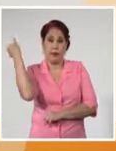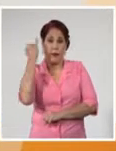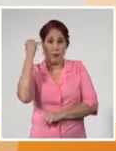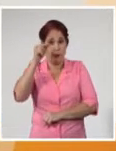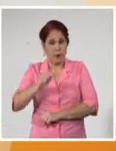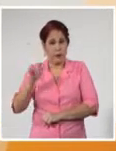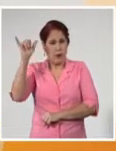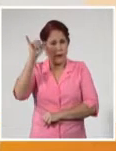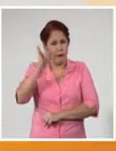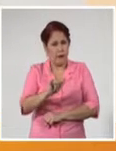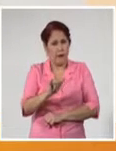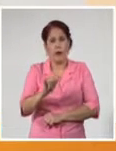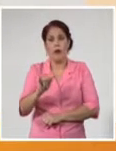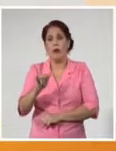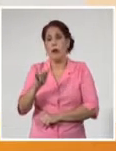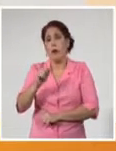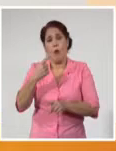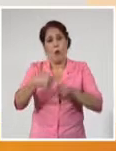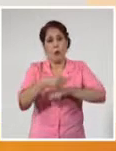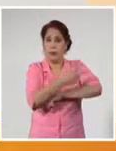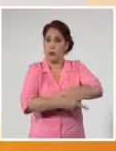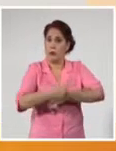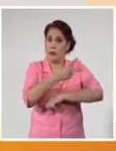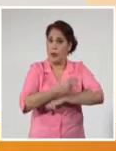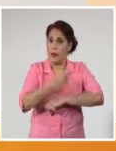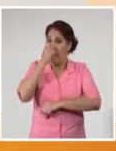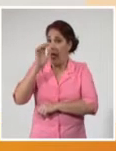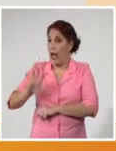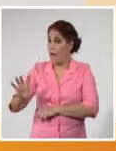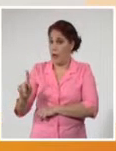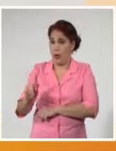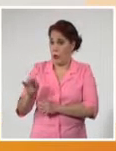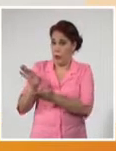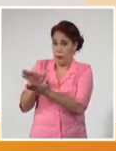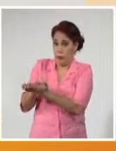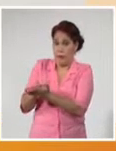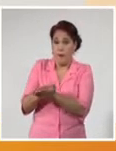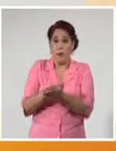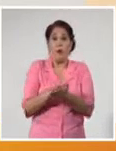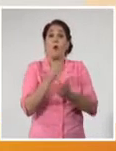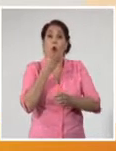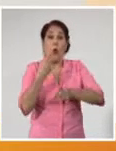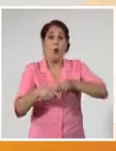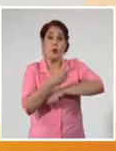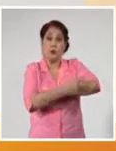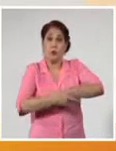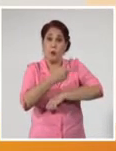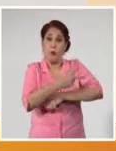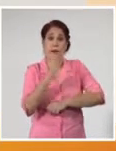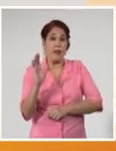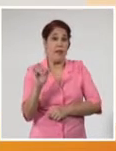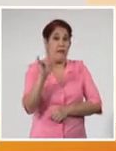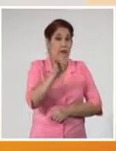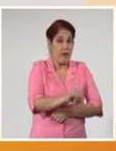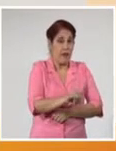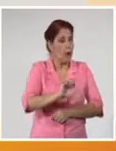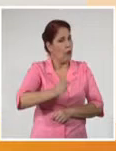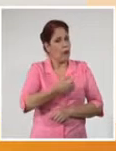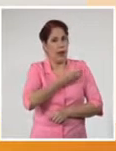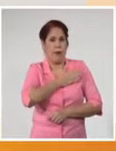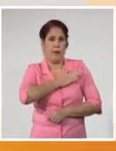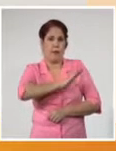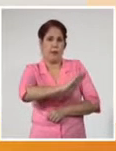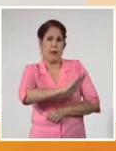viajeros procedentes del resto del mundo, sean o no residentes en Cuba, será obligatorio presentar esquema